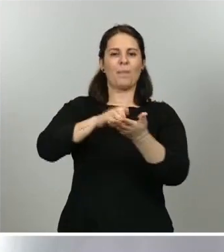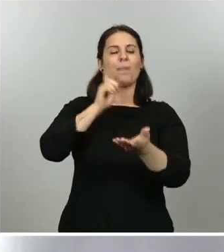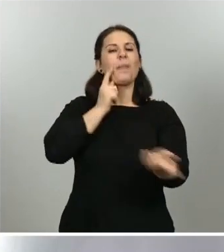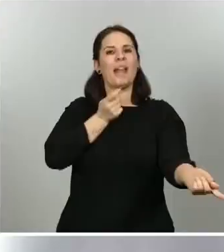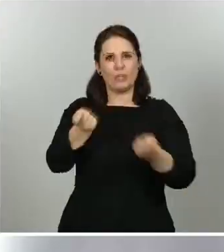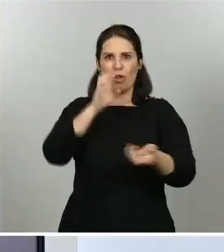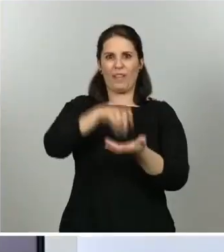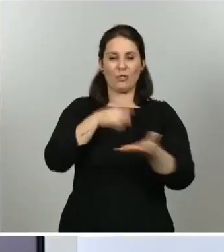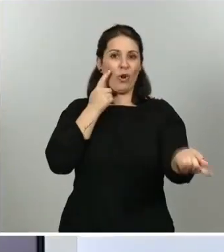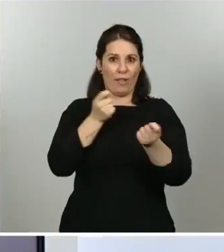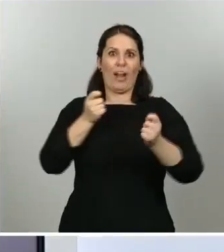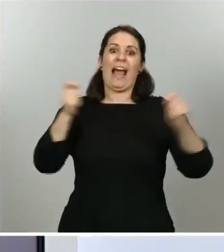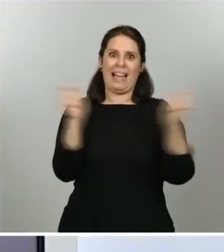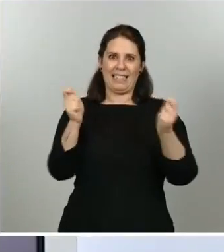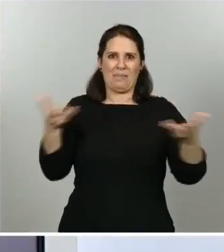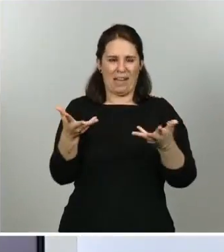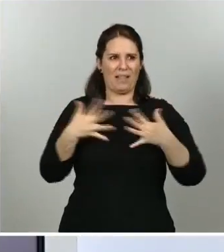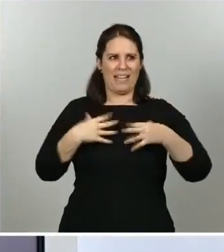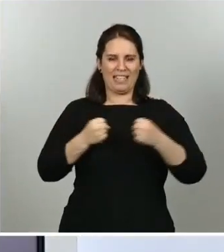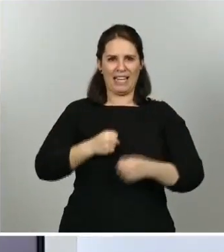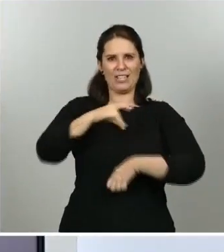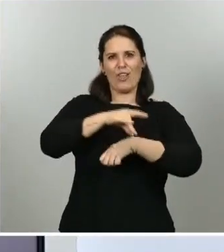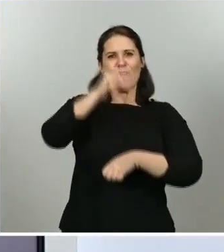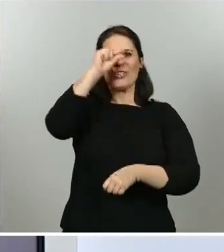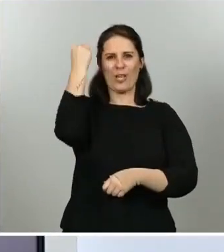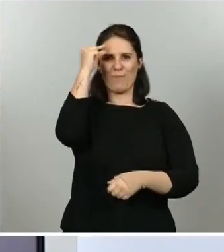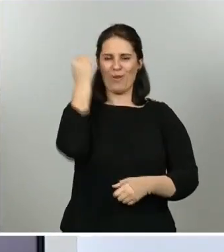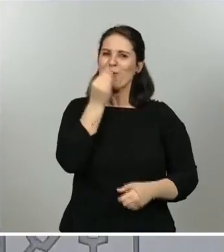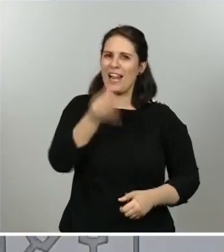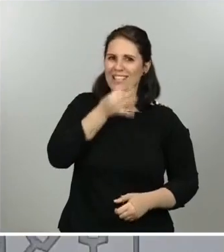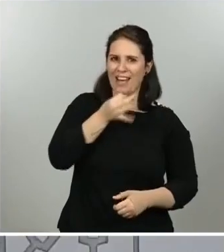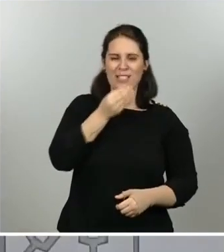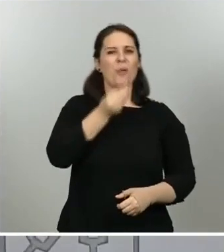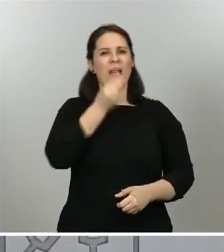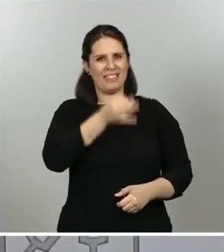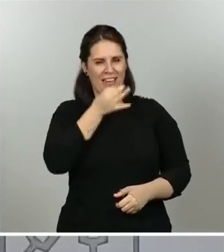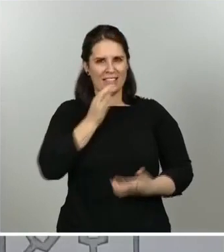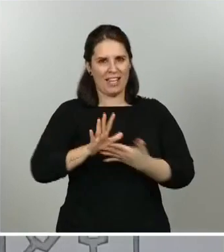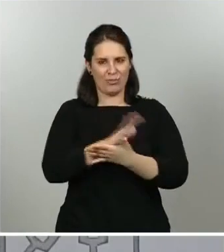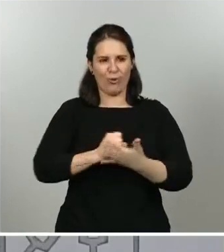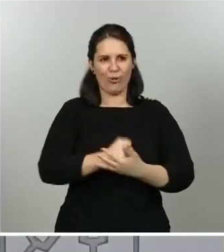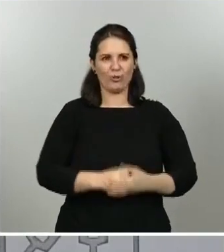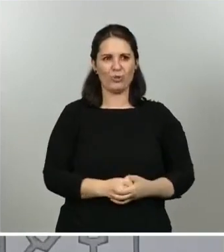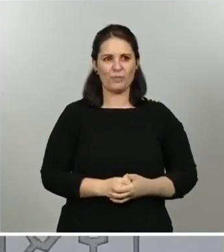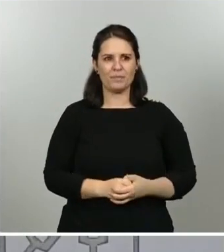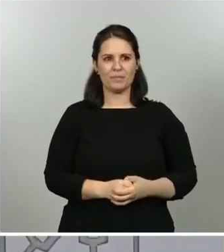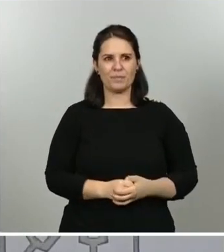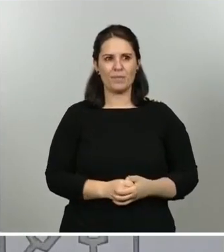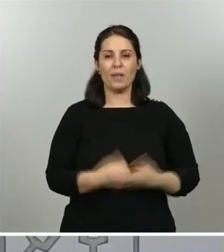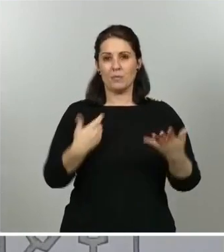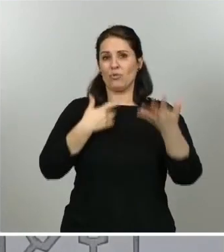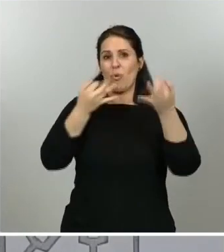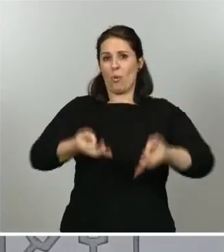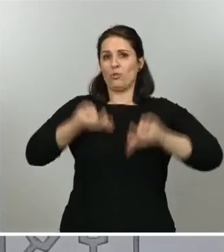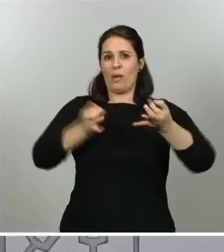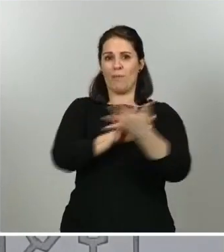Sanitarias, el doctor Fernando Simón. Doctor, muy buenas tardes. Hola, muy buenas tardes a todos. Bueno, vamos como siempre a hablar de la evolución de los